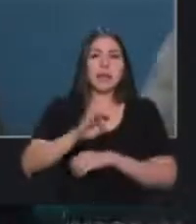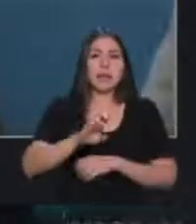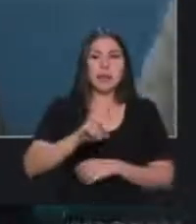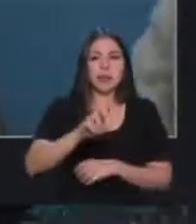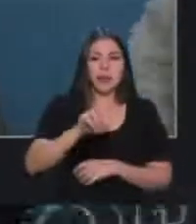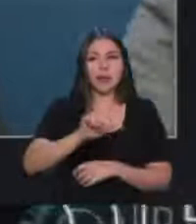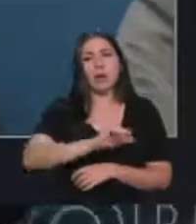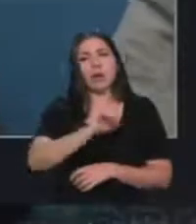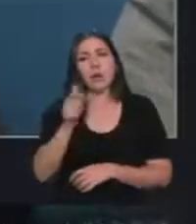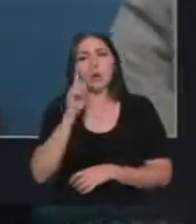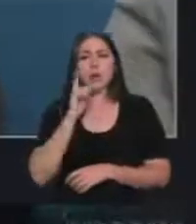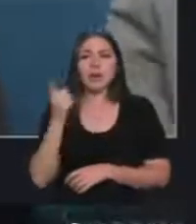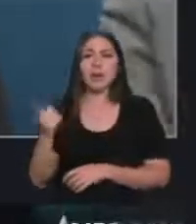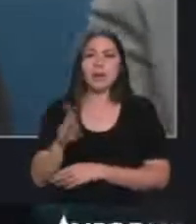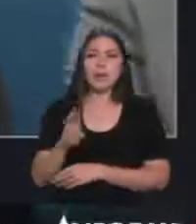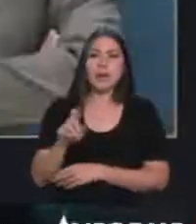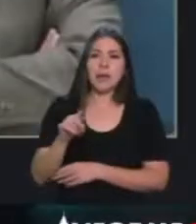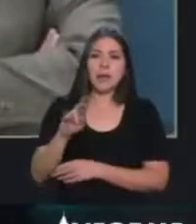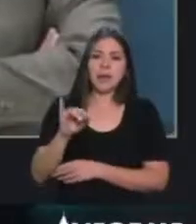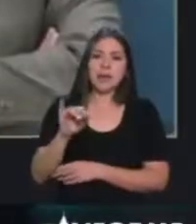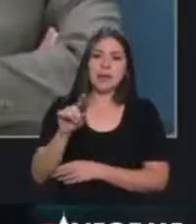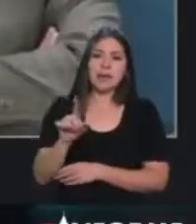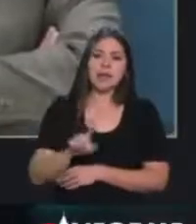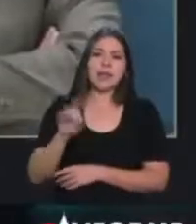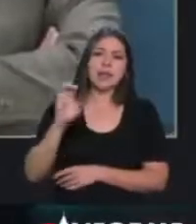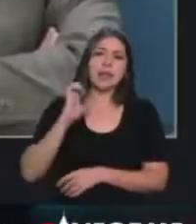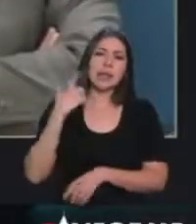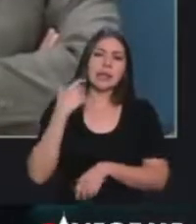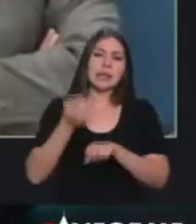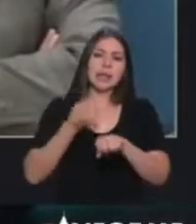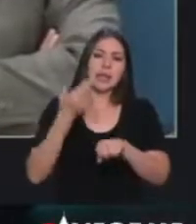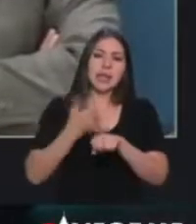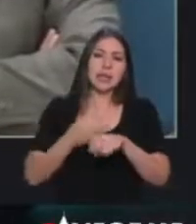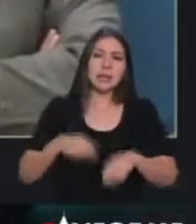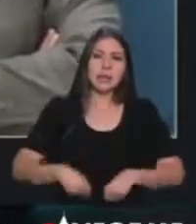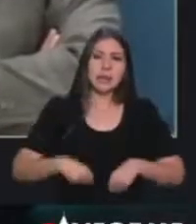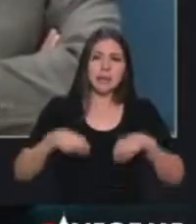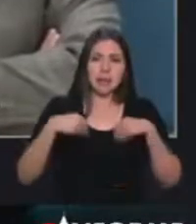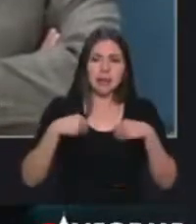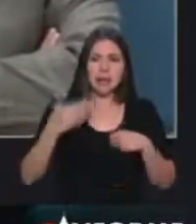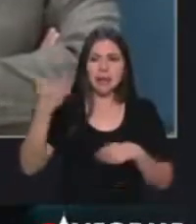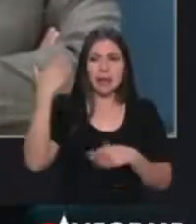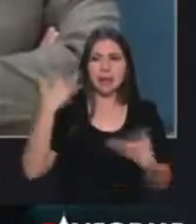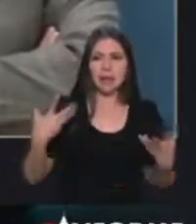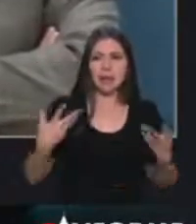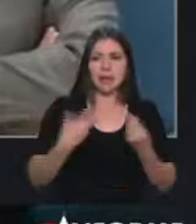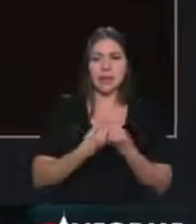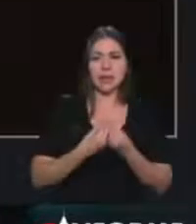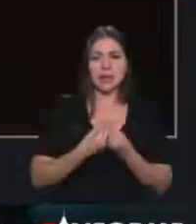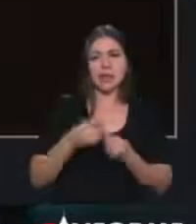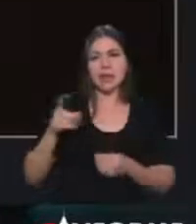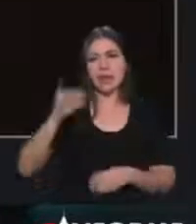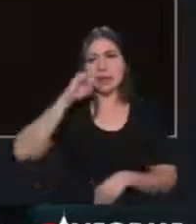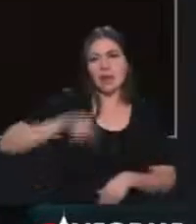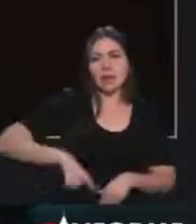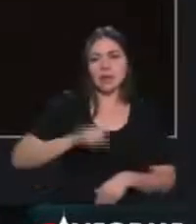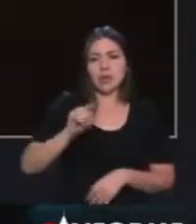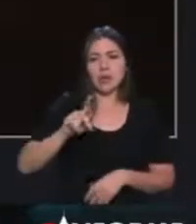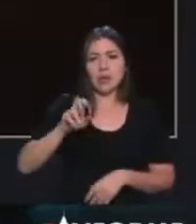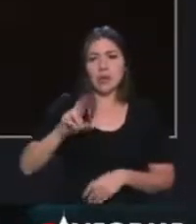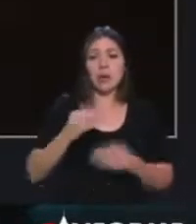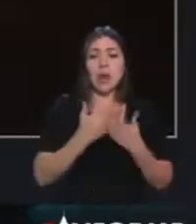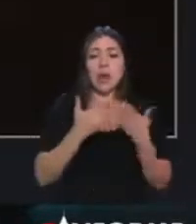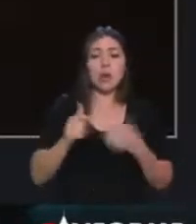Corredor, exministra de Vivienda en España durante el gobierno del socialista José Luis Rodríguez Zapatero y que ahora se ha convertido en la presidenta de